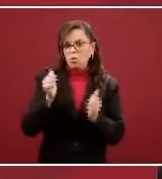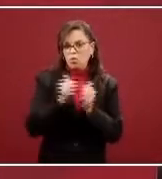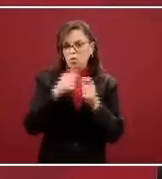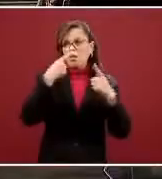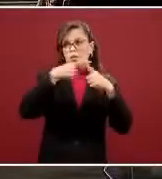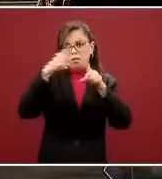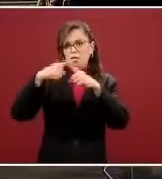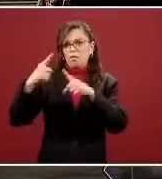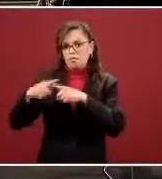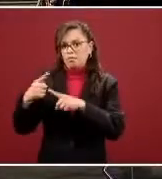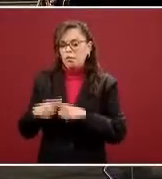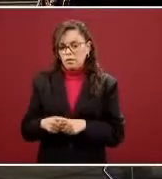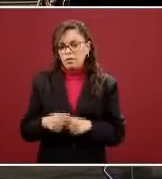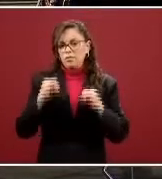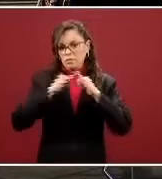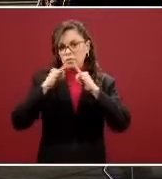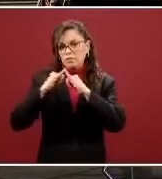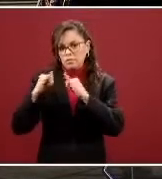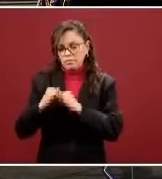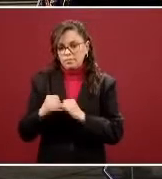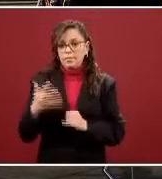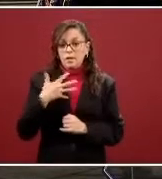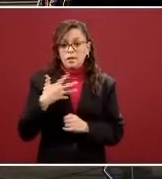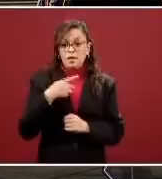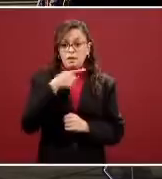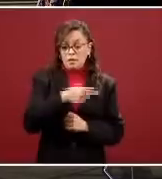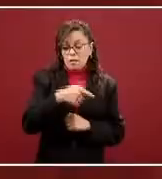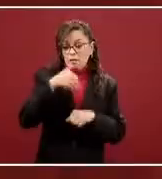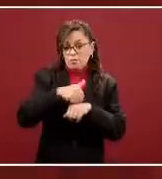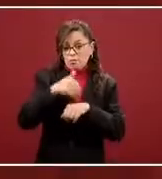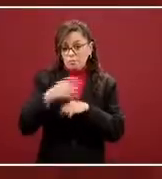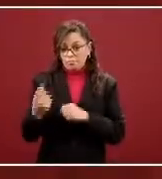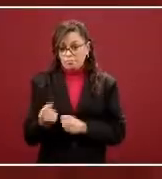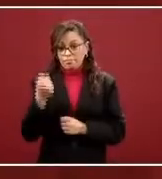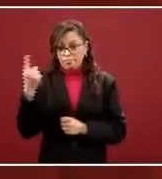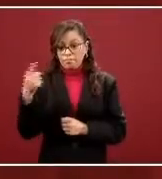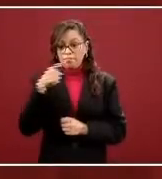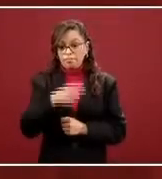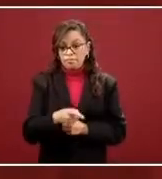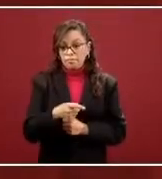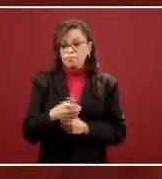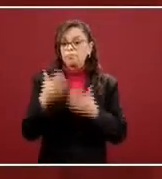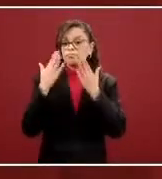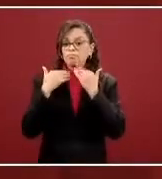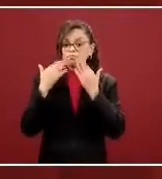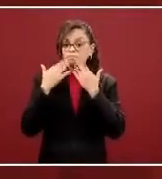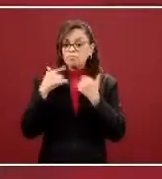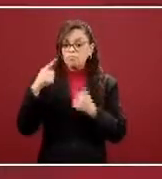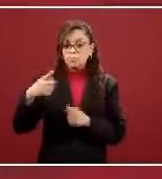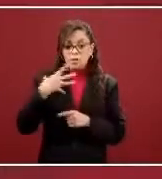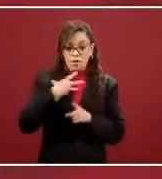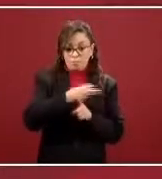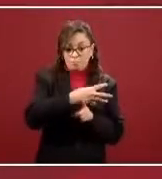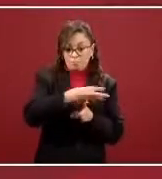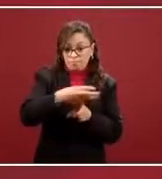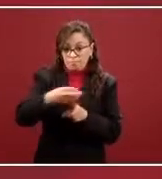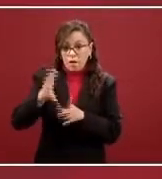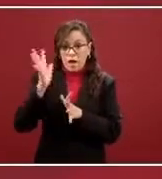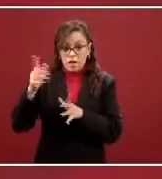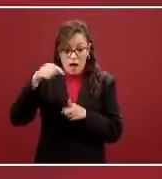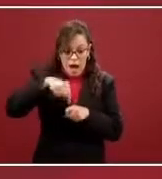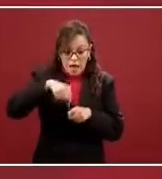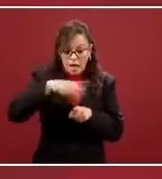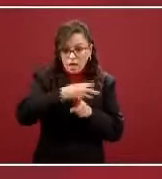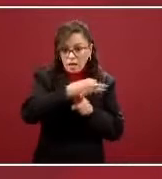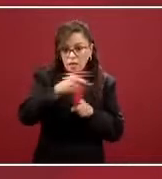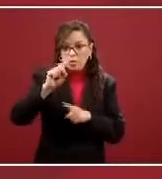Cuando tenemos escenario 1, en donde no hay todavía circulación viral, lo que estamos esperando son casos importados, se realizan, o el enfoque